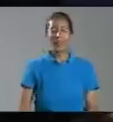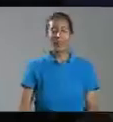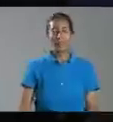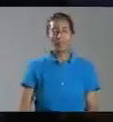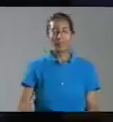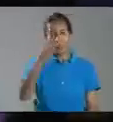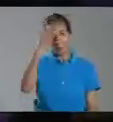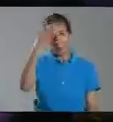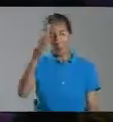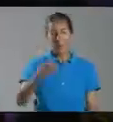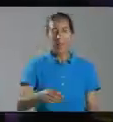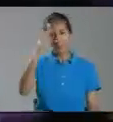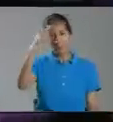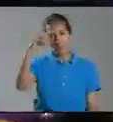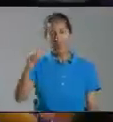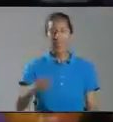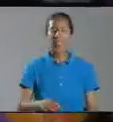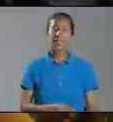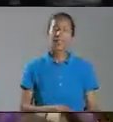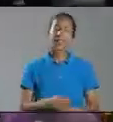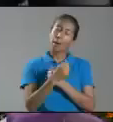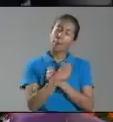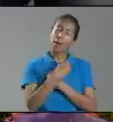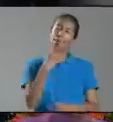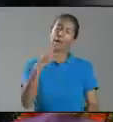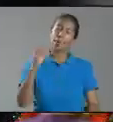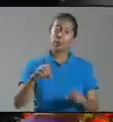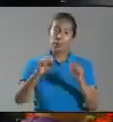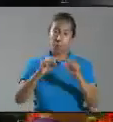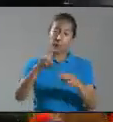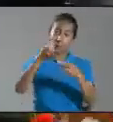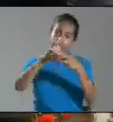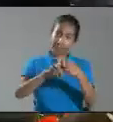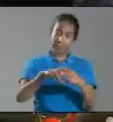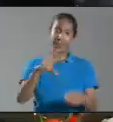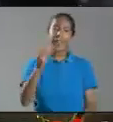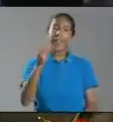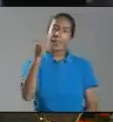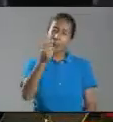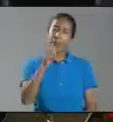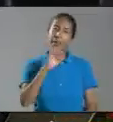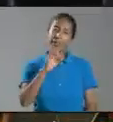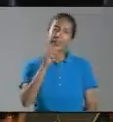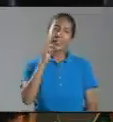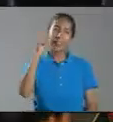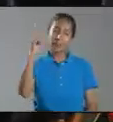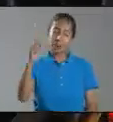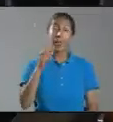días, amados hermanos, pueden tomar su lugar, por favor. Qué bueno es el Señor, ¿verdad?